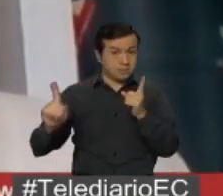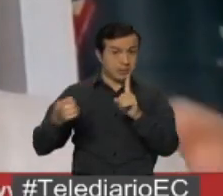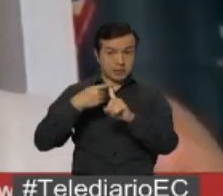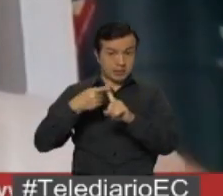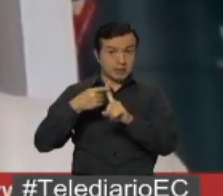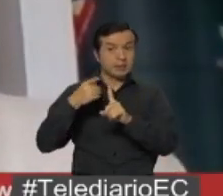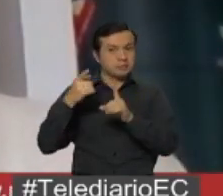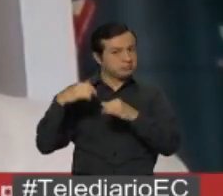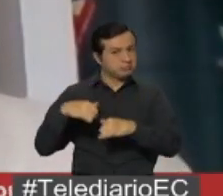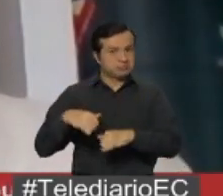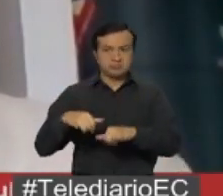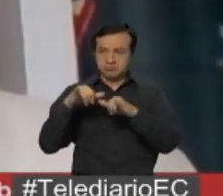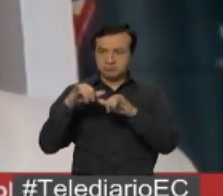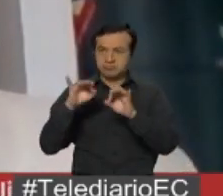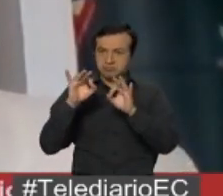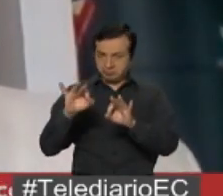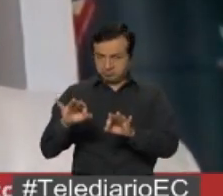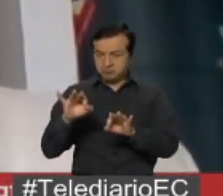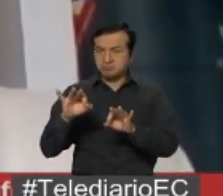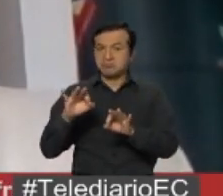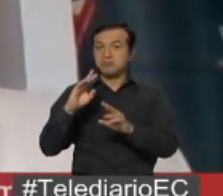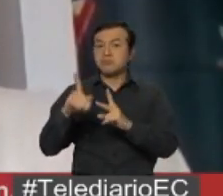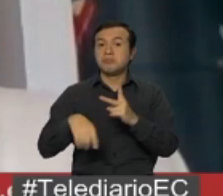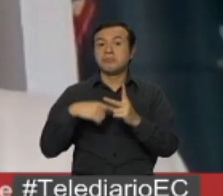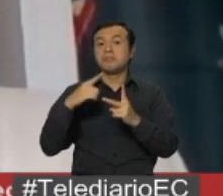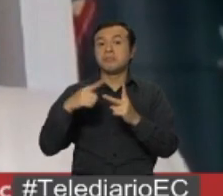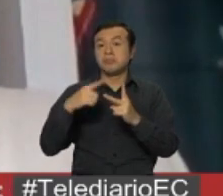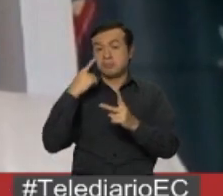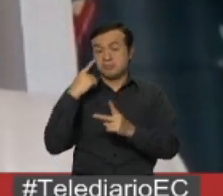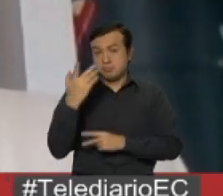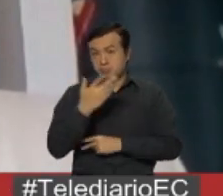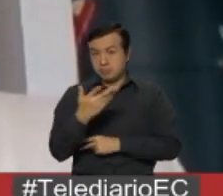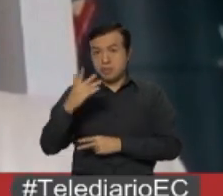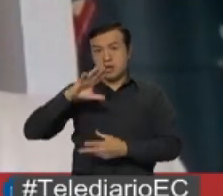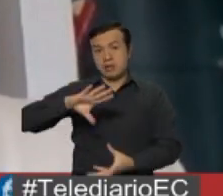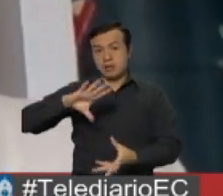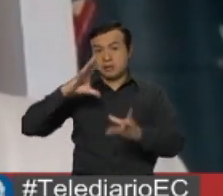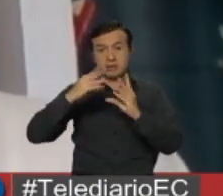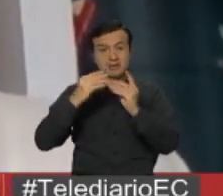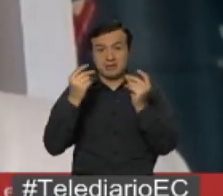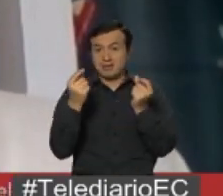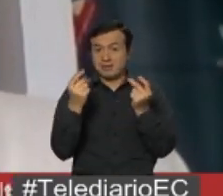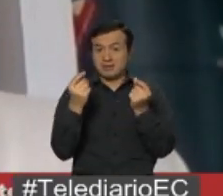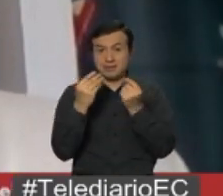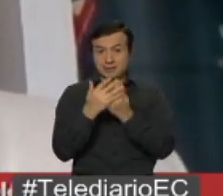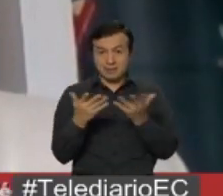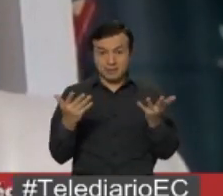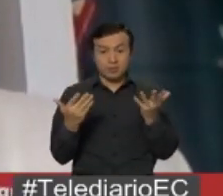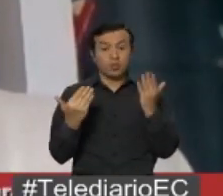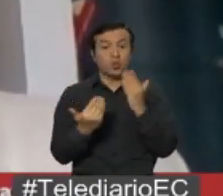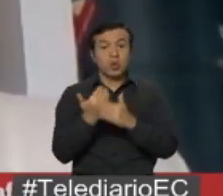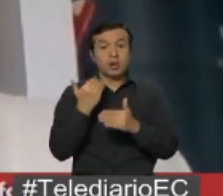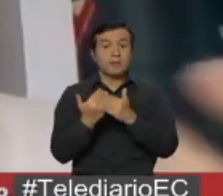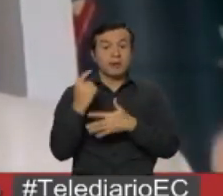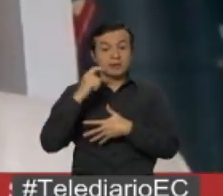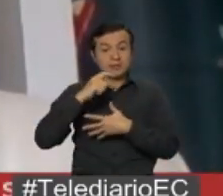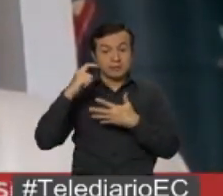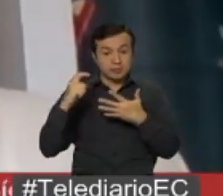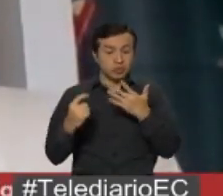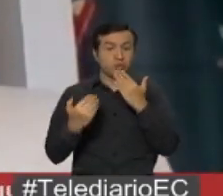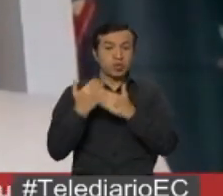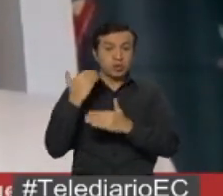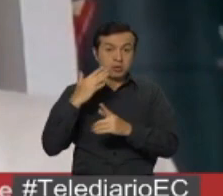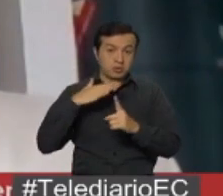funcionen de manera adecuada y además puedan adaptarse rápidamente a las necesidades del nuevo